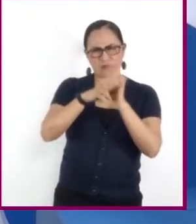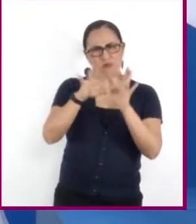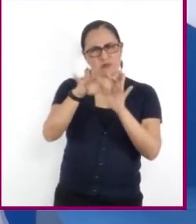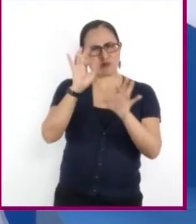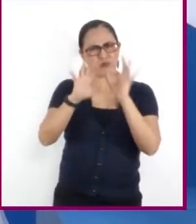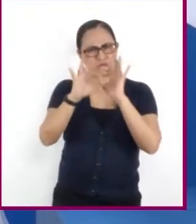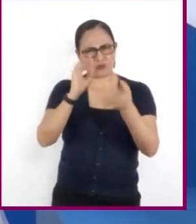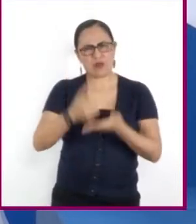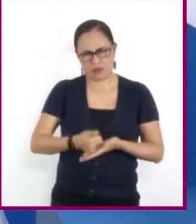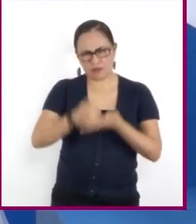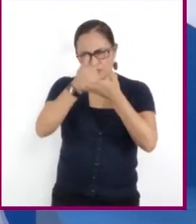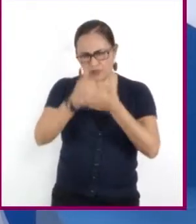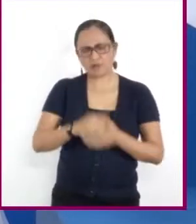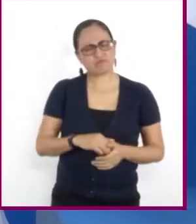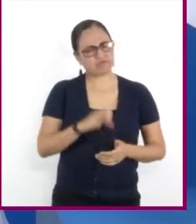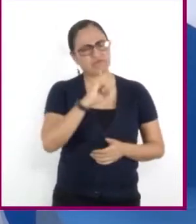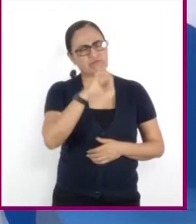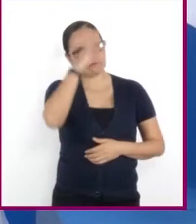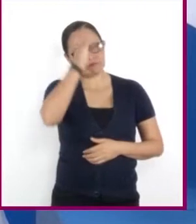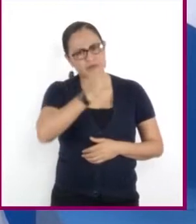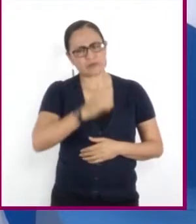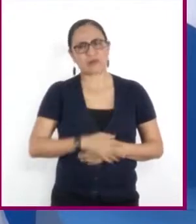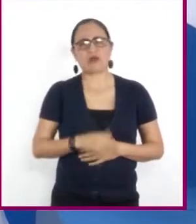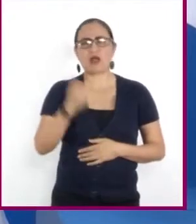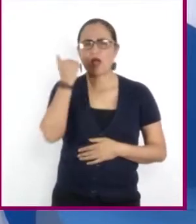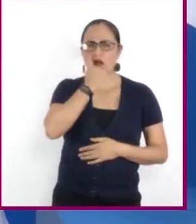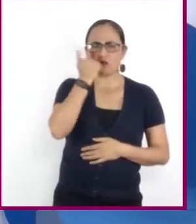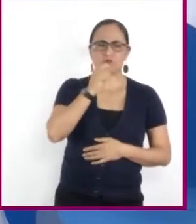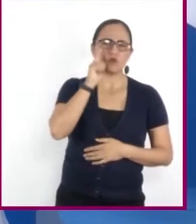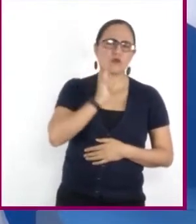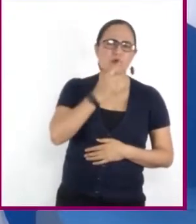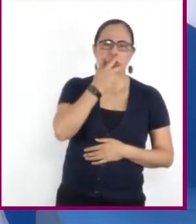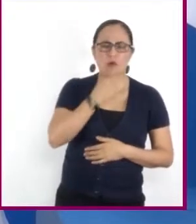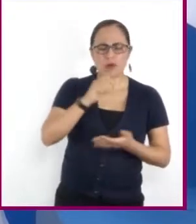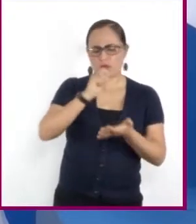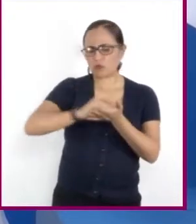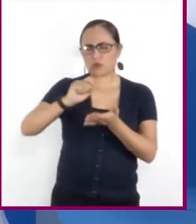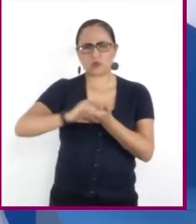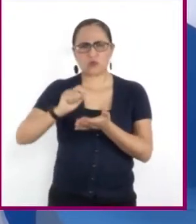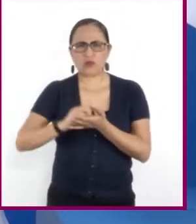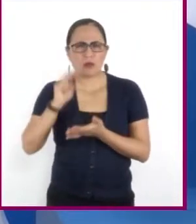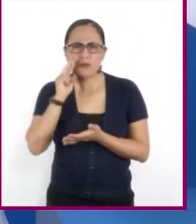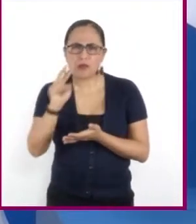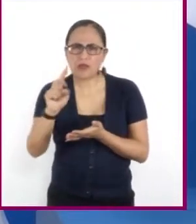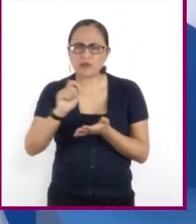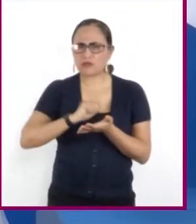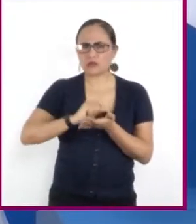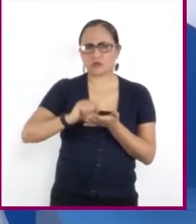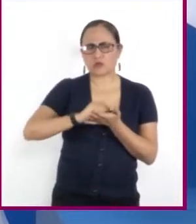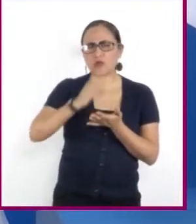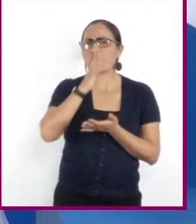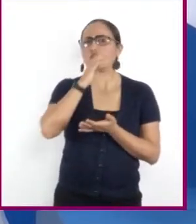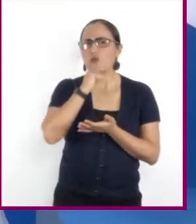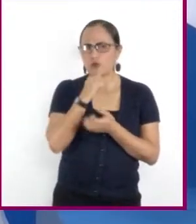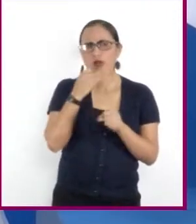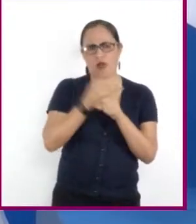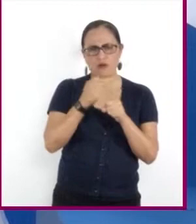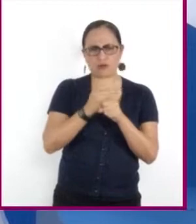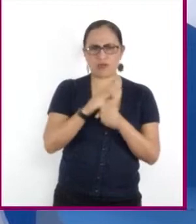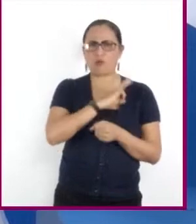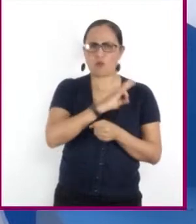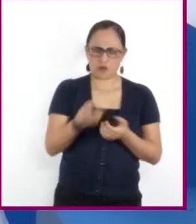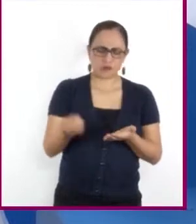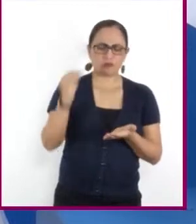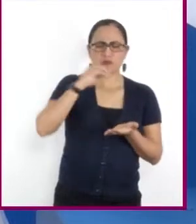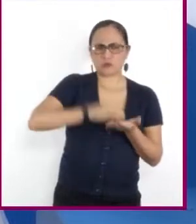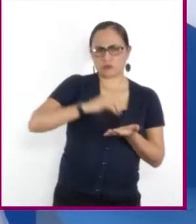Enrique. Para nuestras alumnas y alumnos que no lograron tomar notas durante el video, es la oportunidad de complementar sus